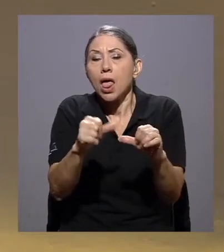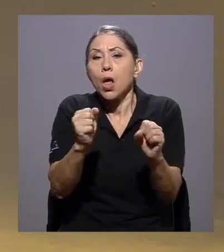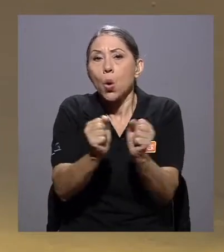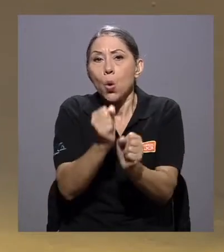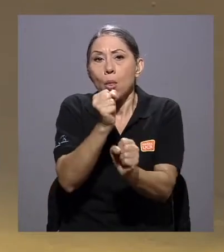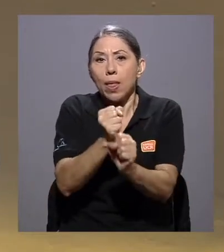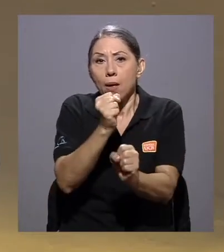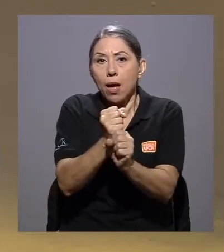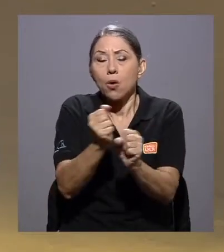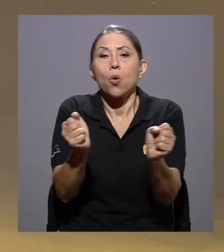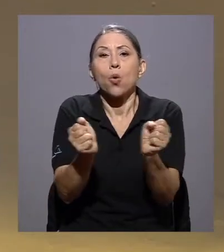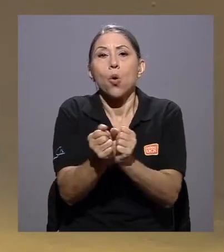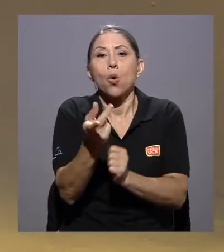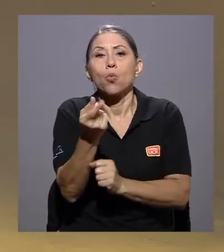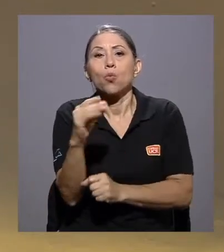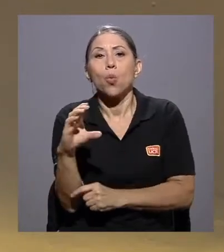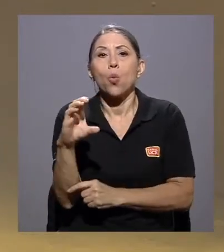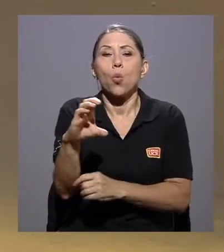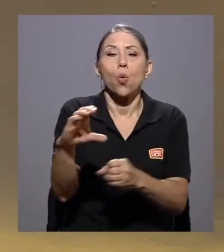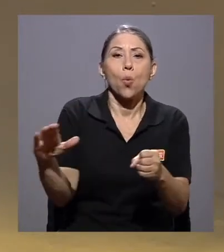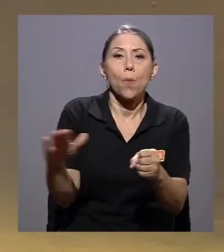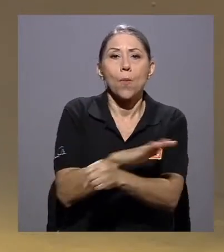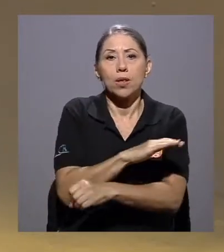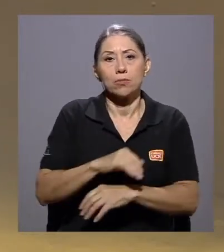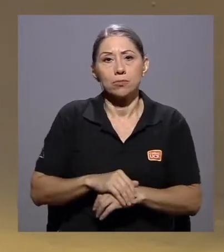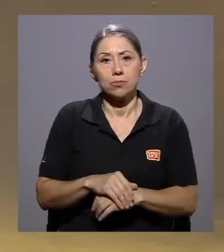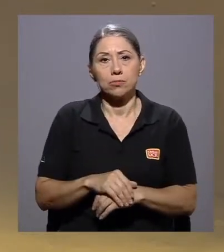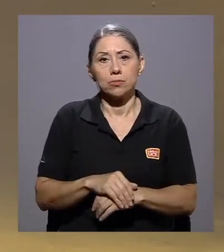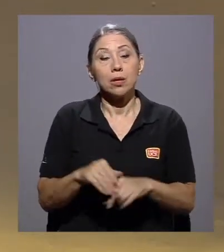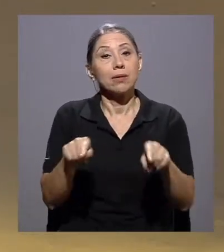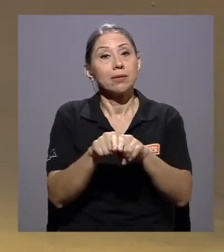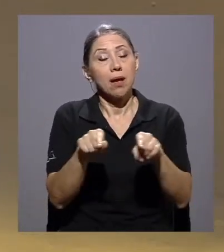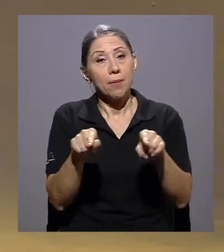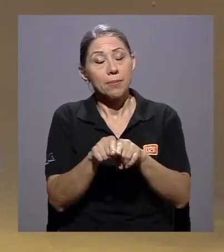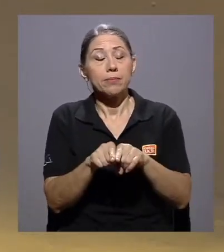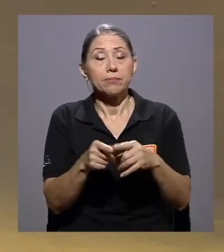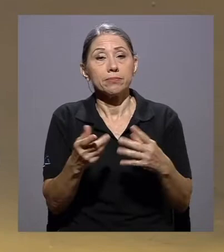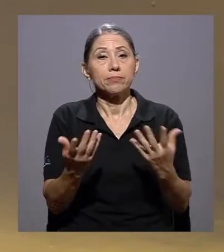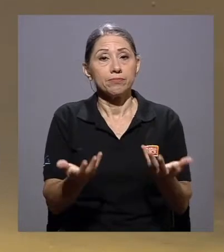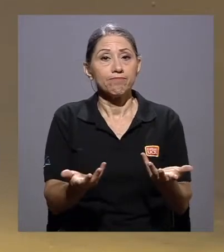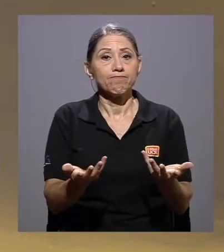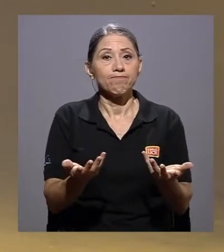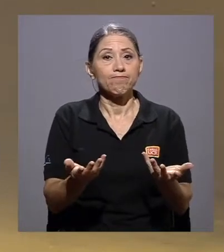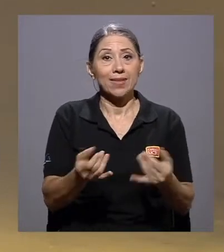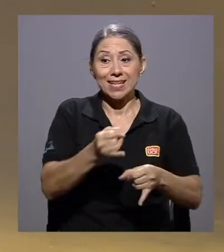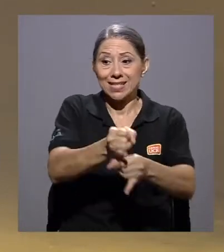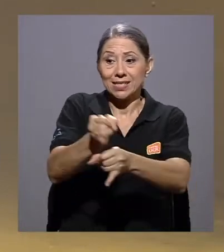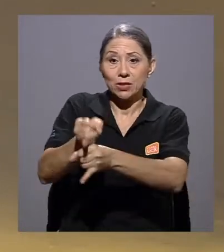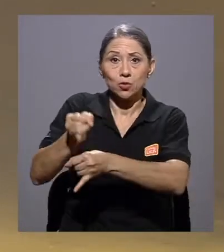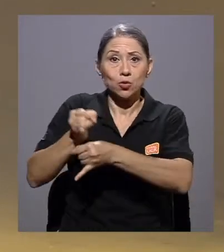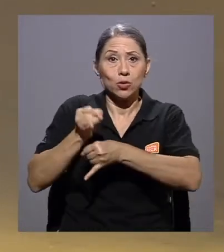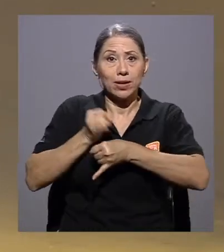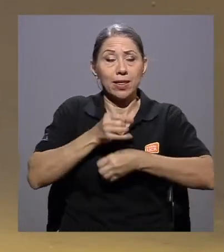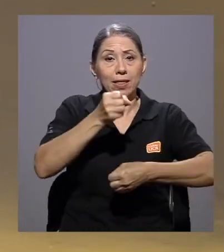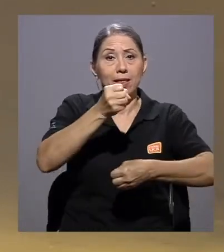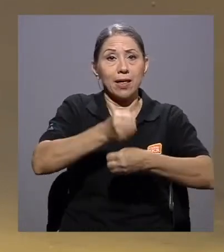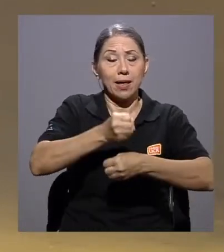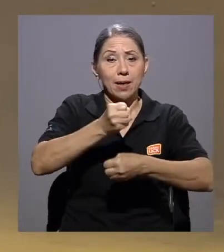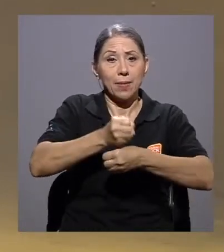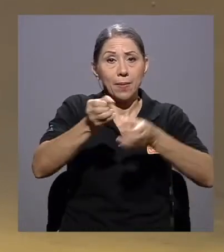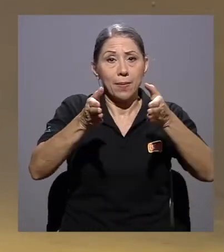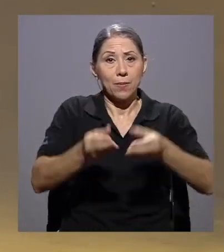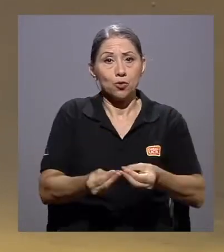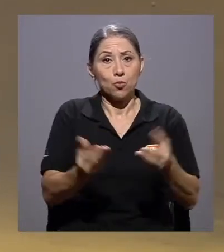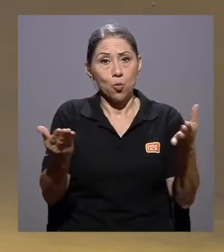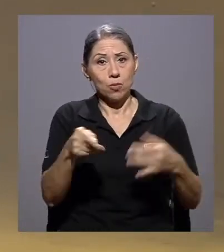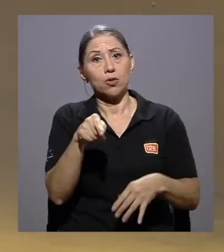ingresos completos y evidentemente un punto de mira termina siendo la institucionalidad de los empleados públicos,